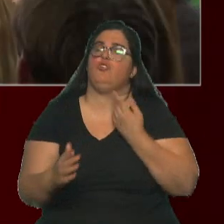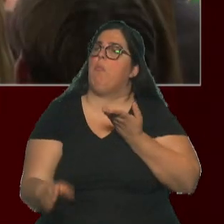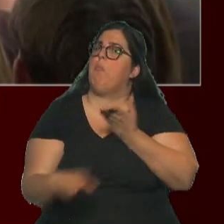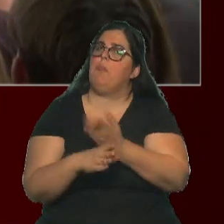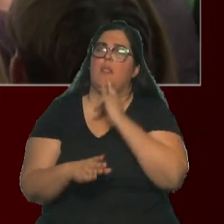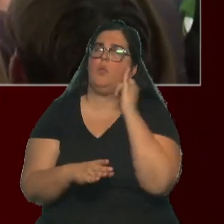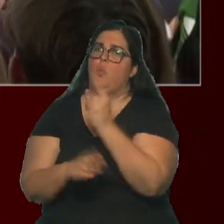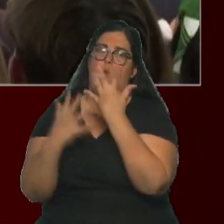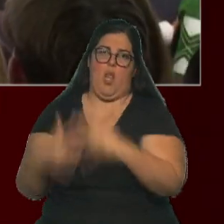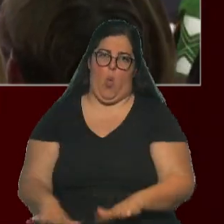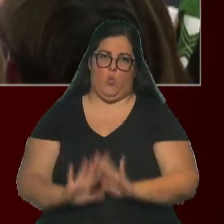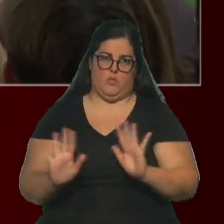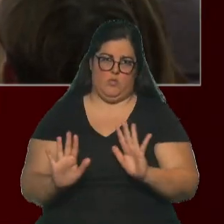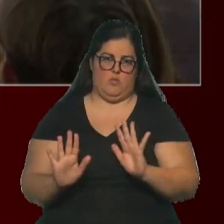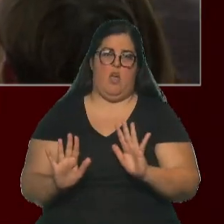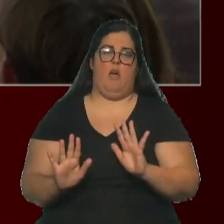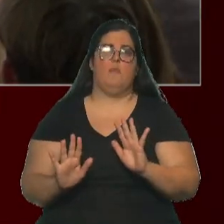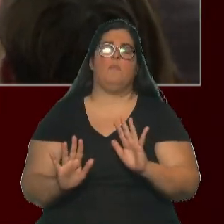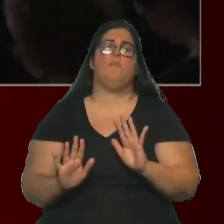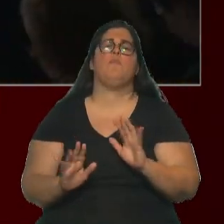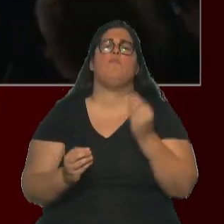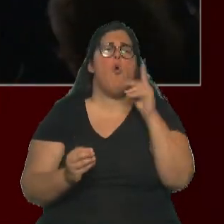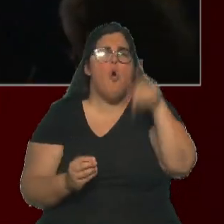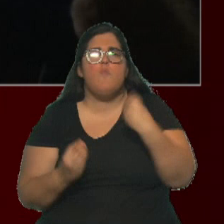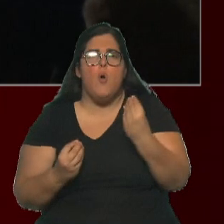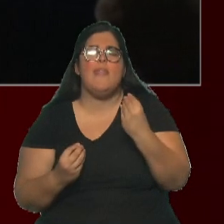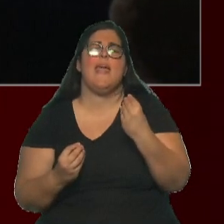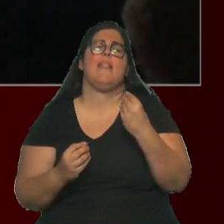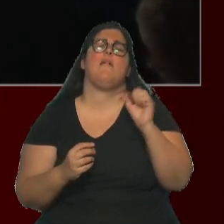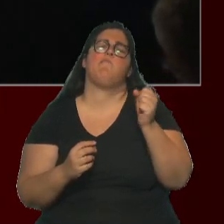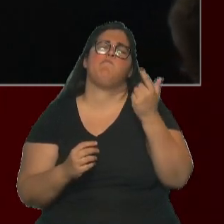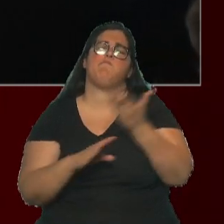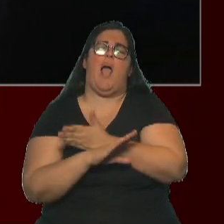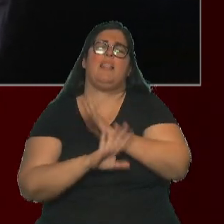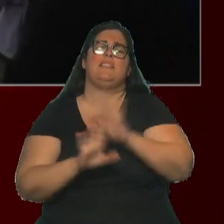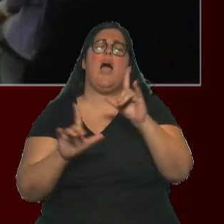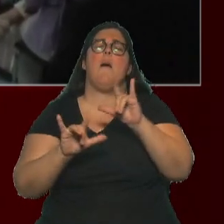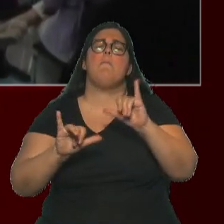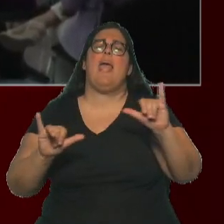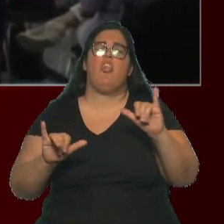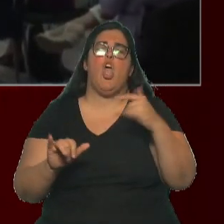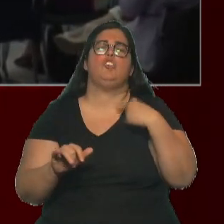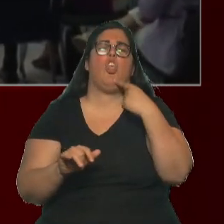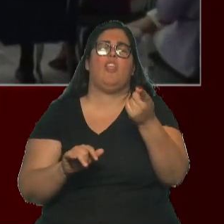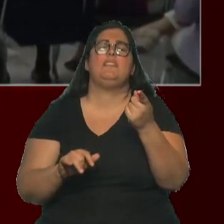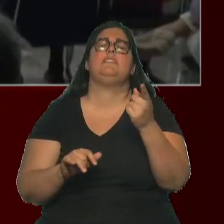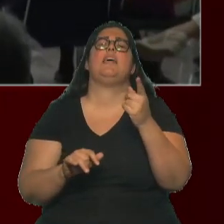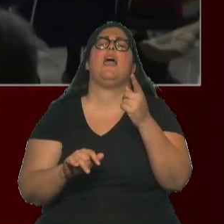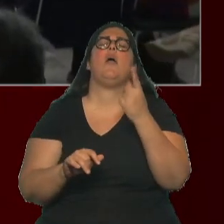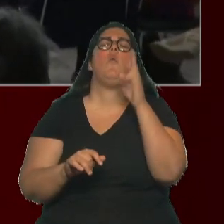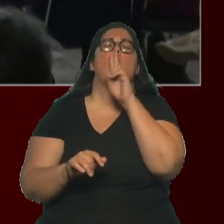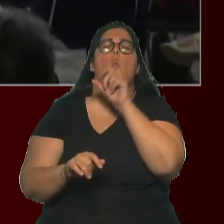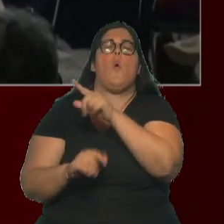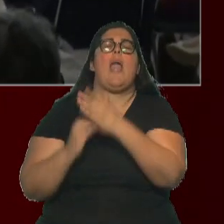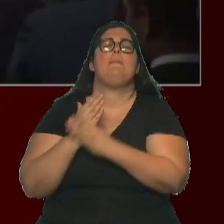renuncia. ¿En qué contexto se da este? En el que se conoció Folha de San Pablo, entre otros medios brasileños, habían publicado información sobre todo de la ministra